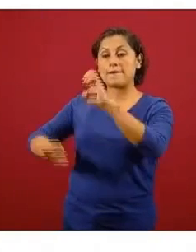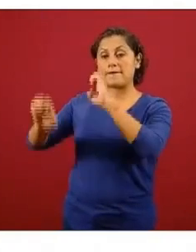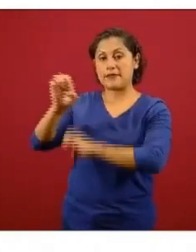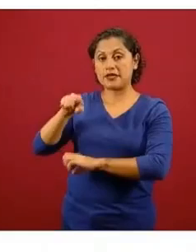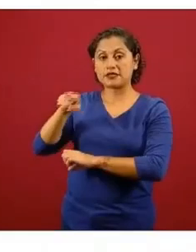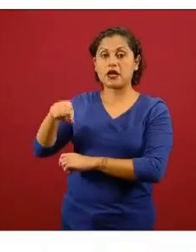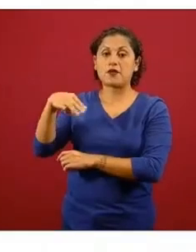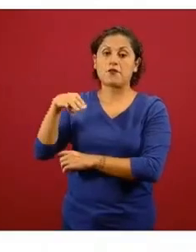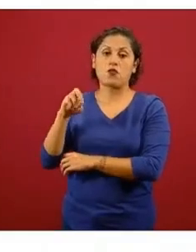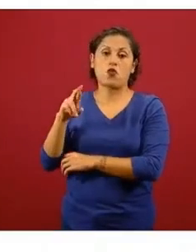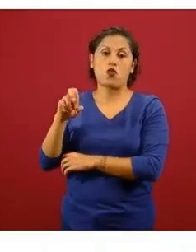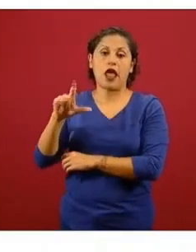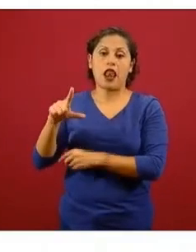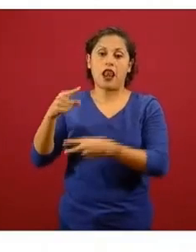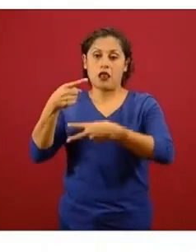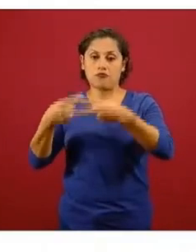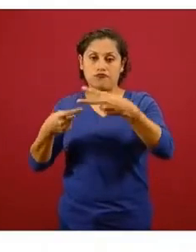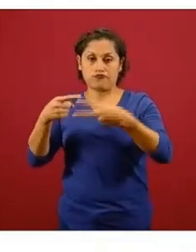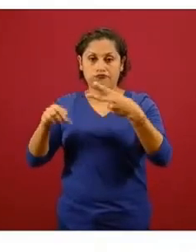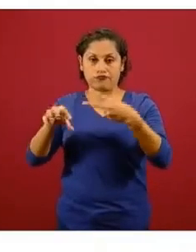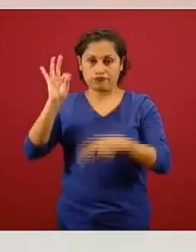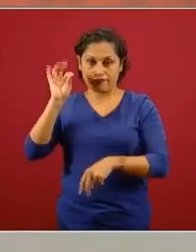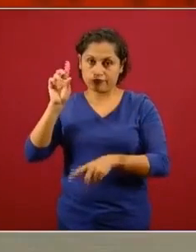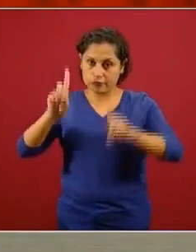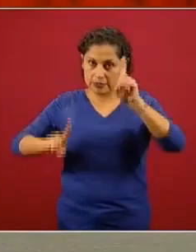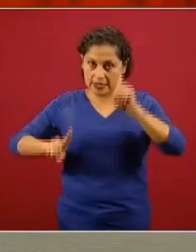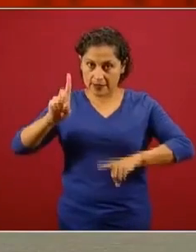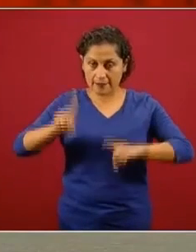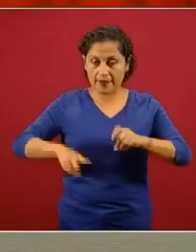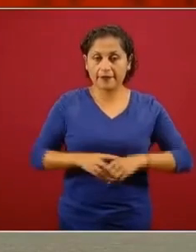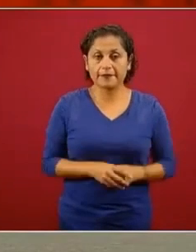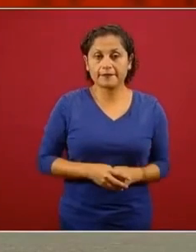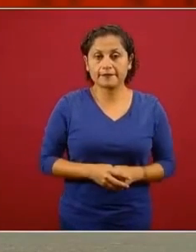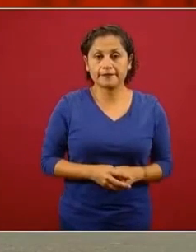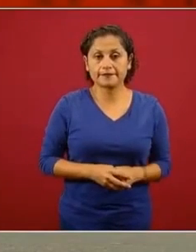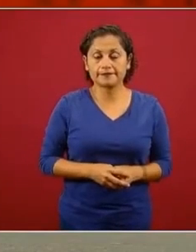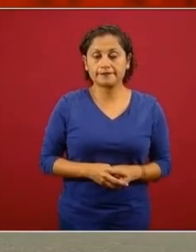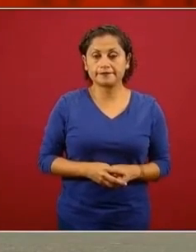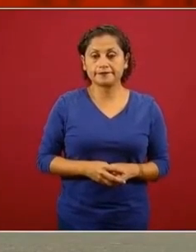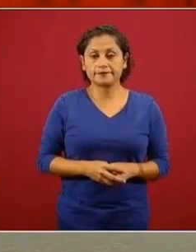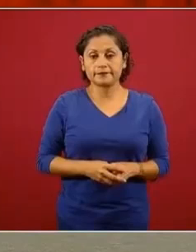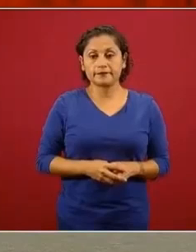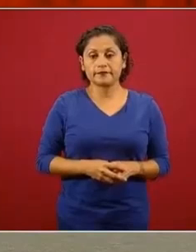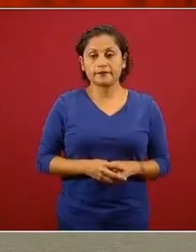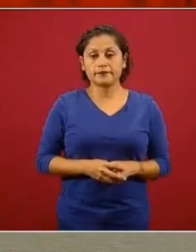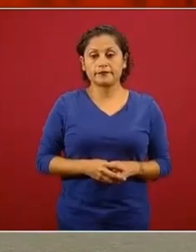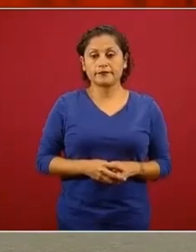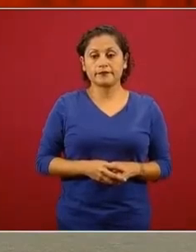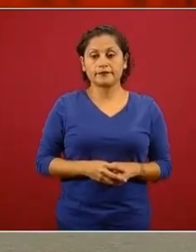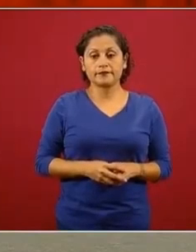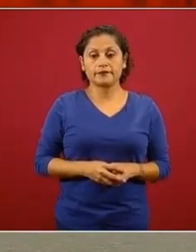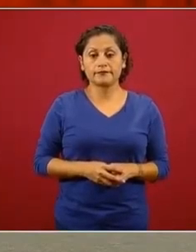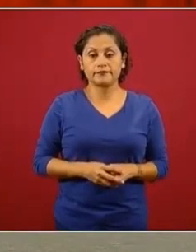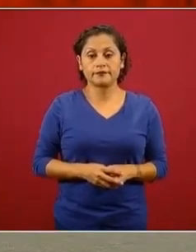según corresponda, ahí van a poder seleccionar la opción que sea correcta para ustedes. La siguiente, por favor.